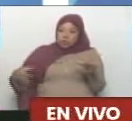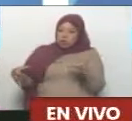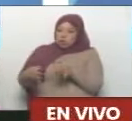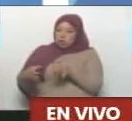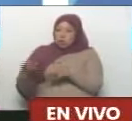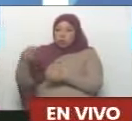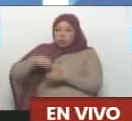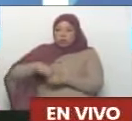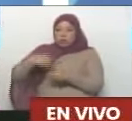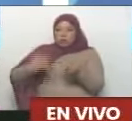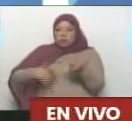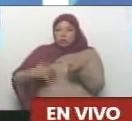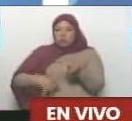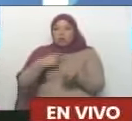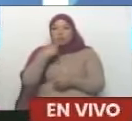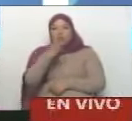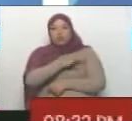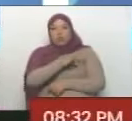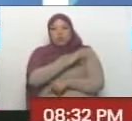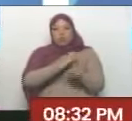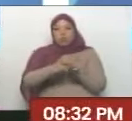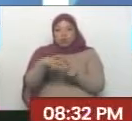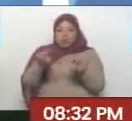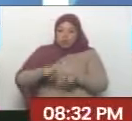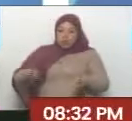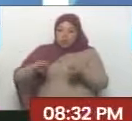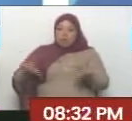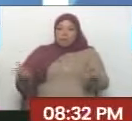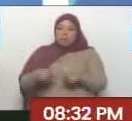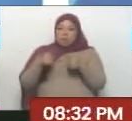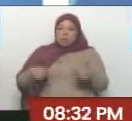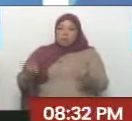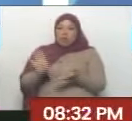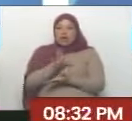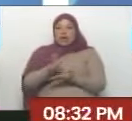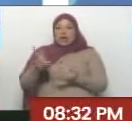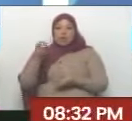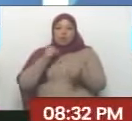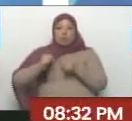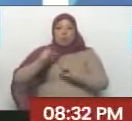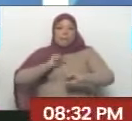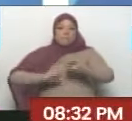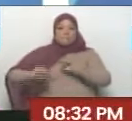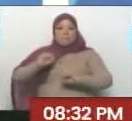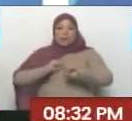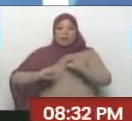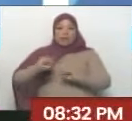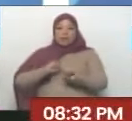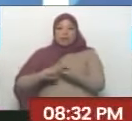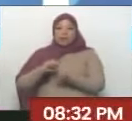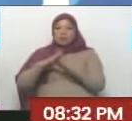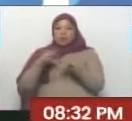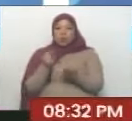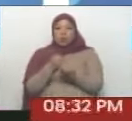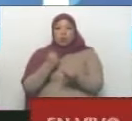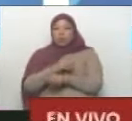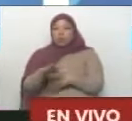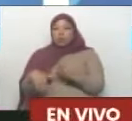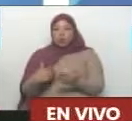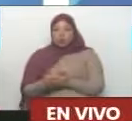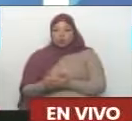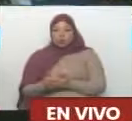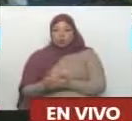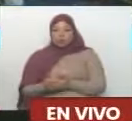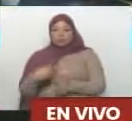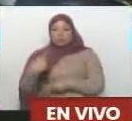agrupaciones, portadores patrimoniales, investigadores de músicas, cantos, ritmos, bailes, etcétera, etcétera.